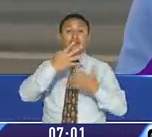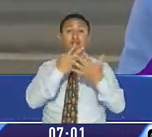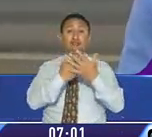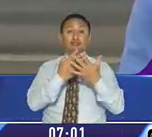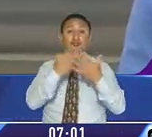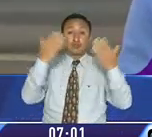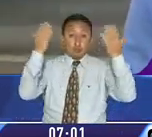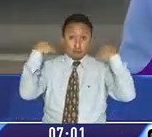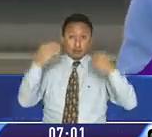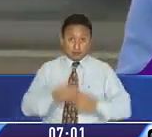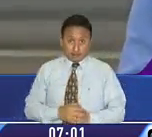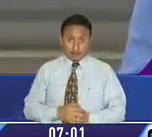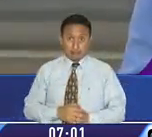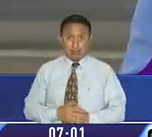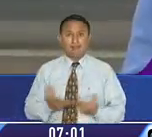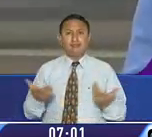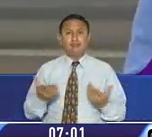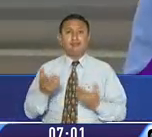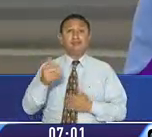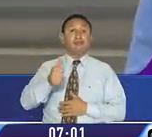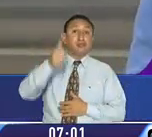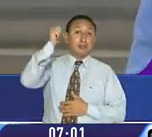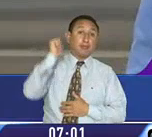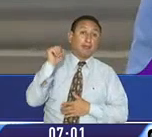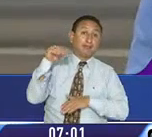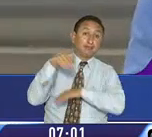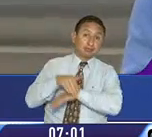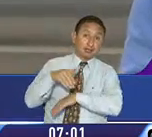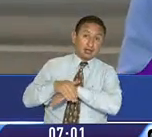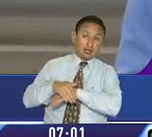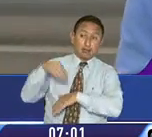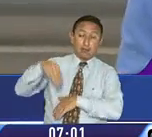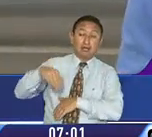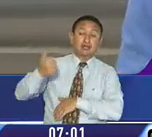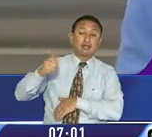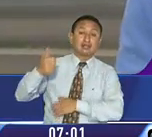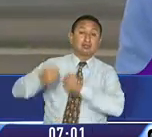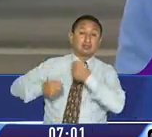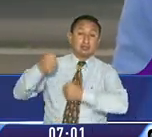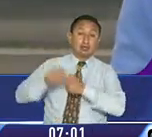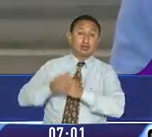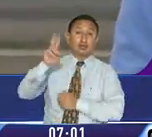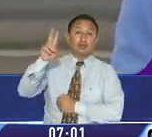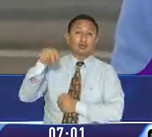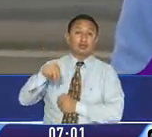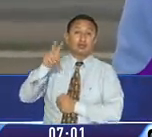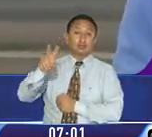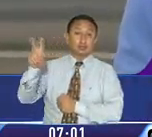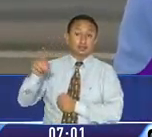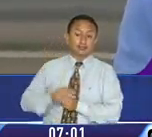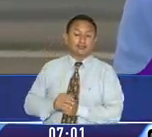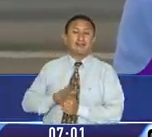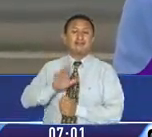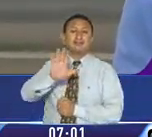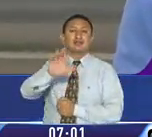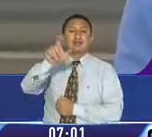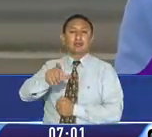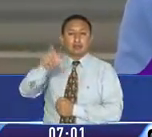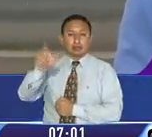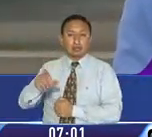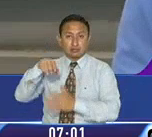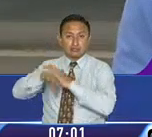penitenciaría del litoral, donde la tarde de ayer, martes 10 de mayo del 2022, cinco personas privadas de